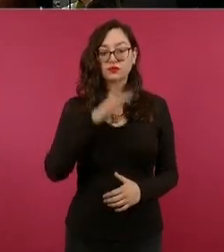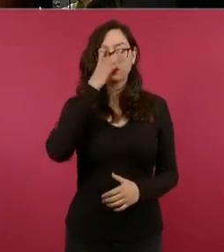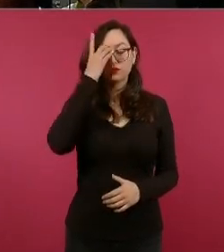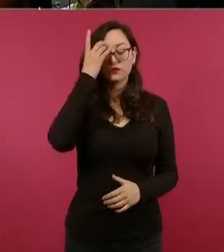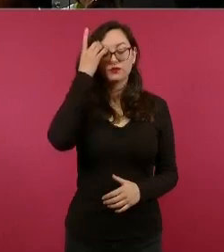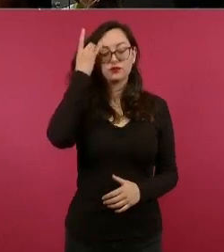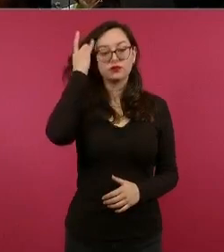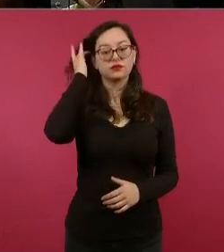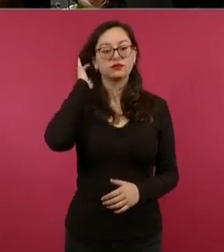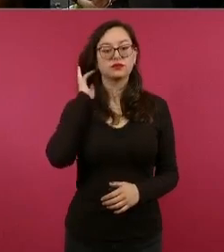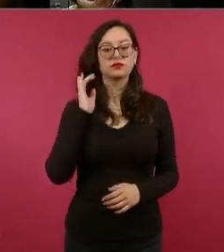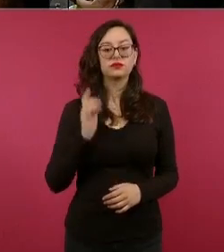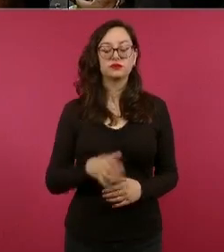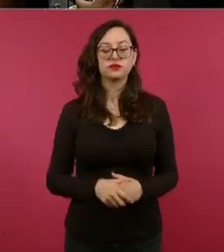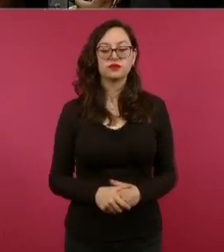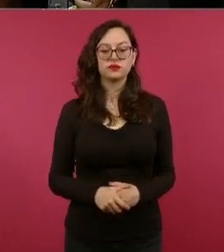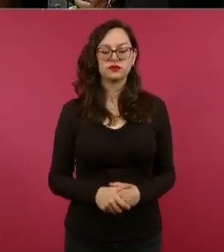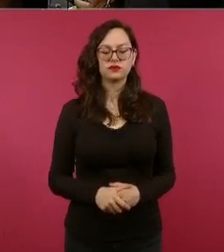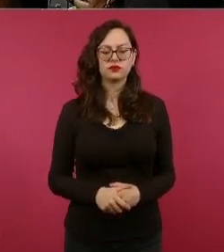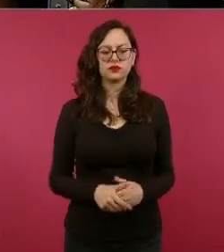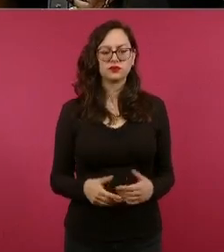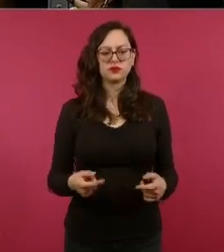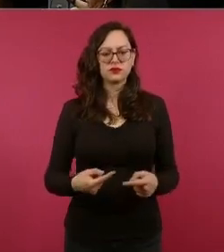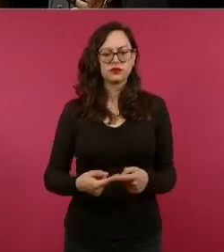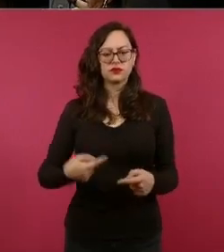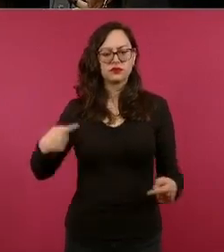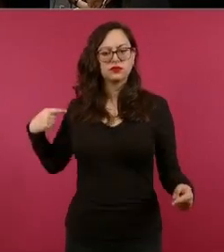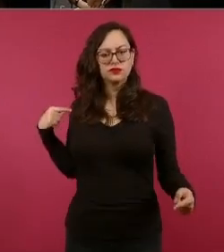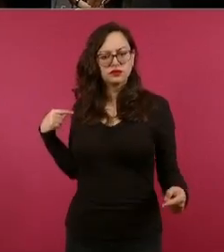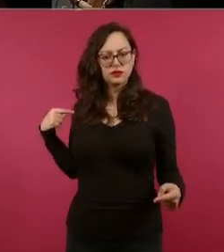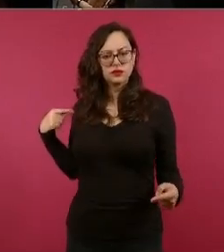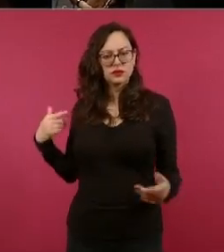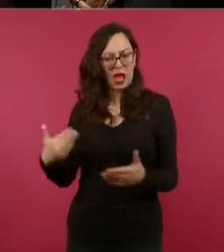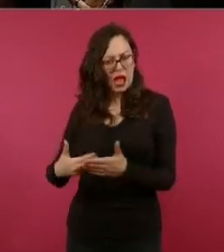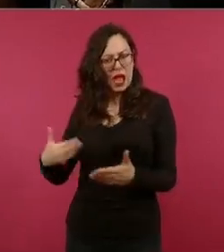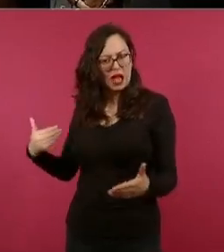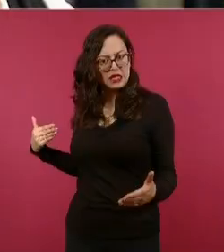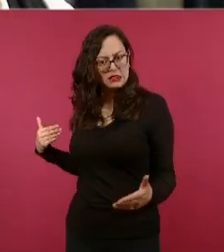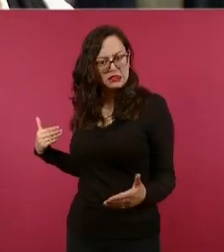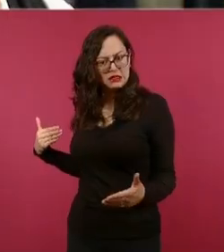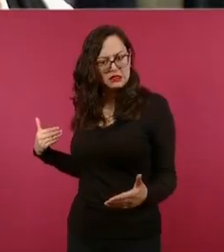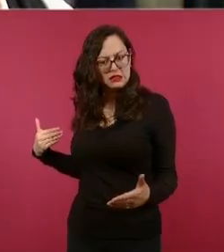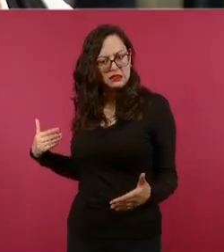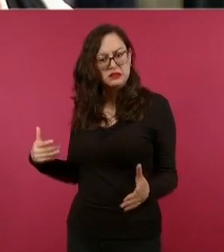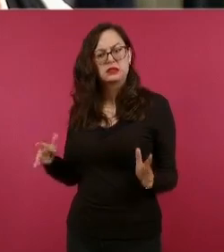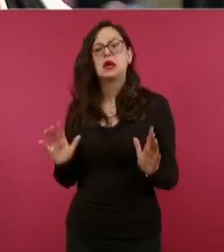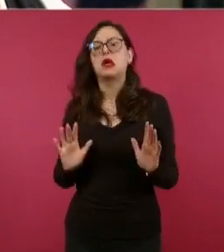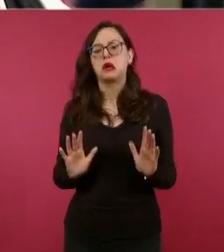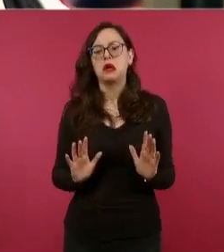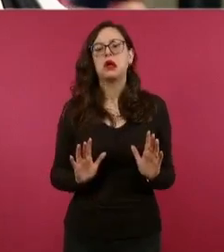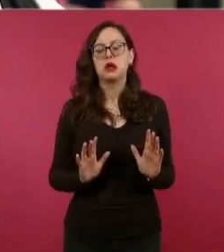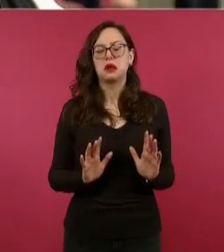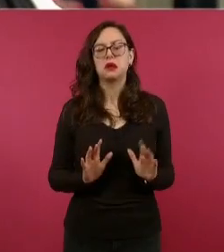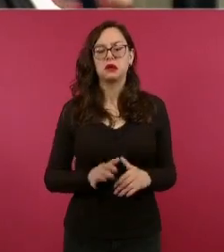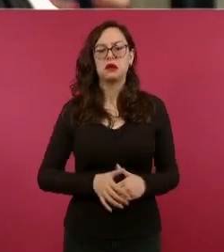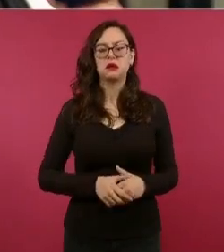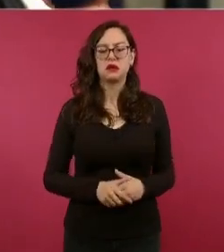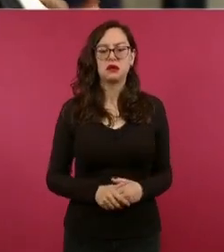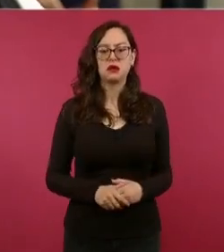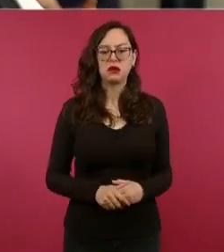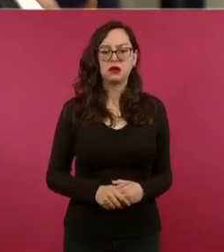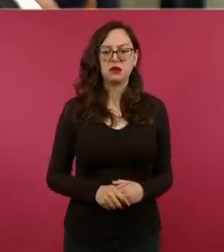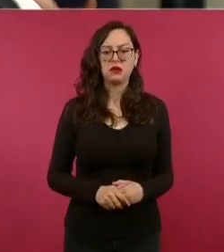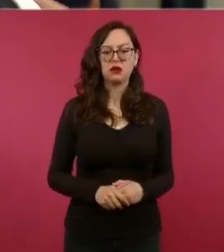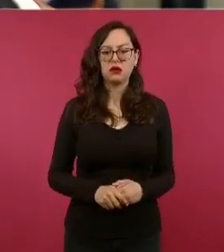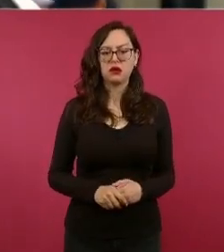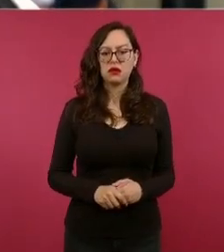que ya se difundieron, sí. Son a reclamo, o sea, el INE no directamente dice, ¿sabes qué? La de hoy, la de ahorita, se